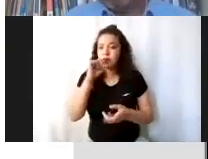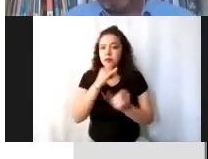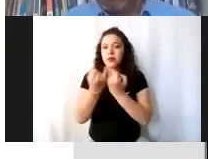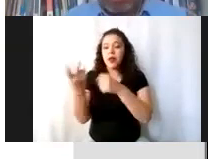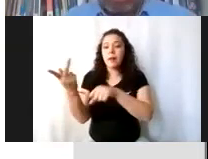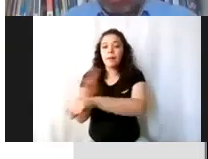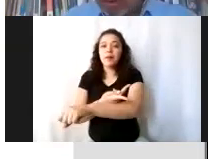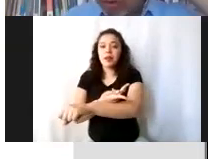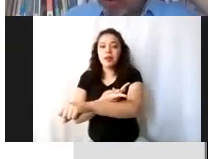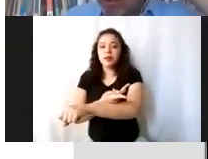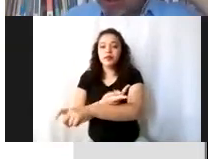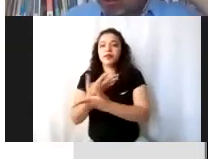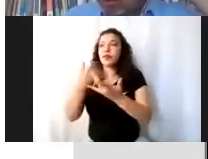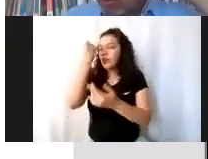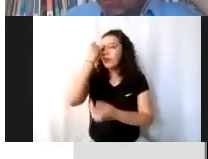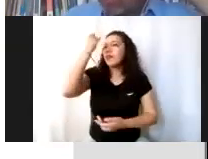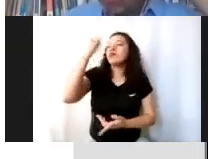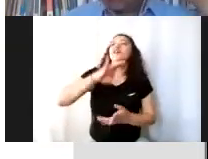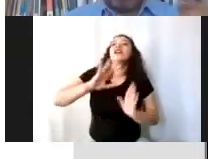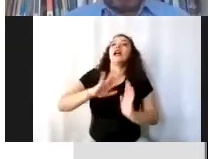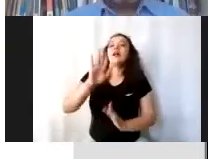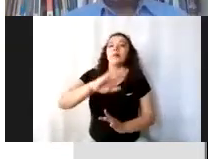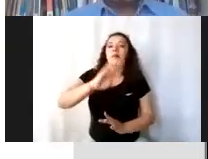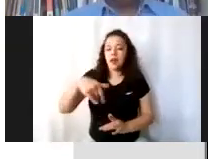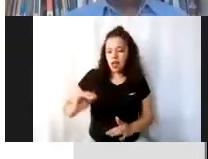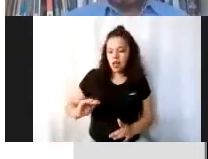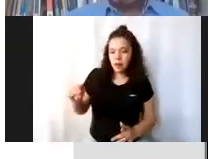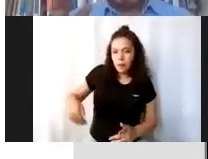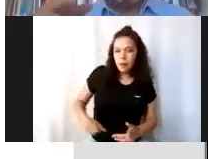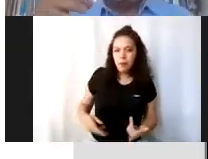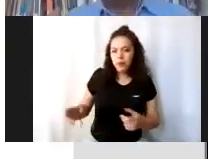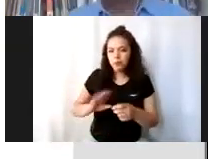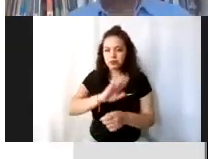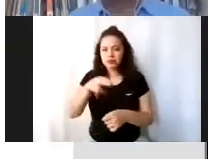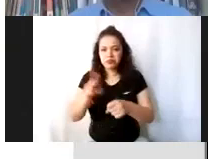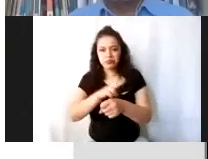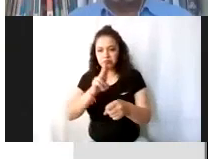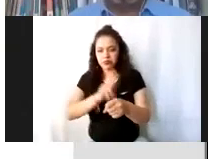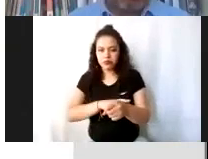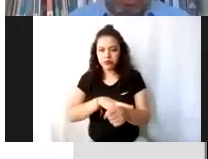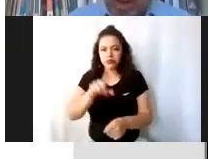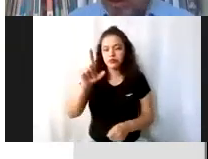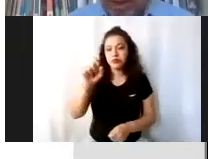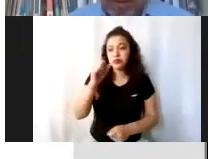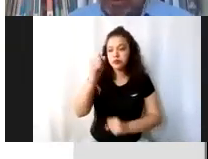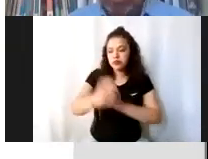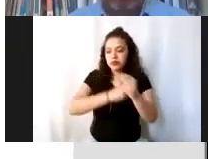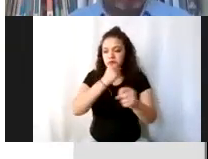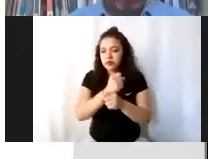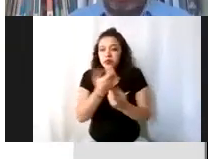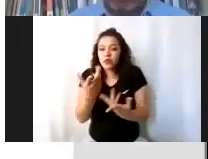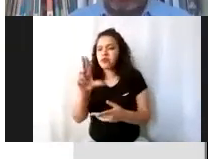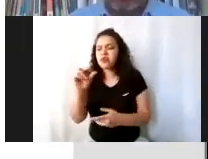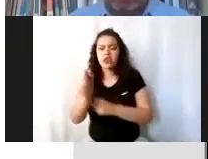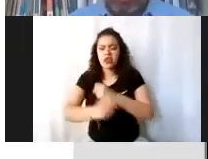que, imaginemos que falleció de un accidente o de muerte natural, lo que sea, a los 20 años o a los 80 años,